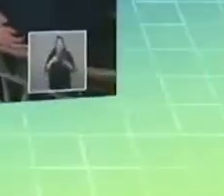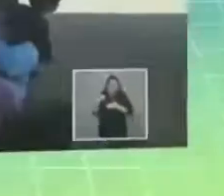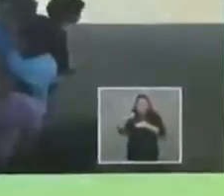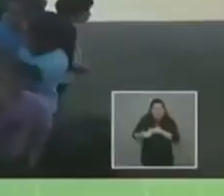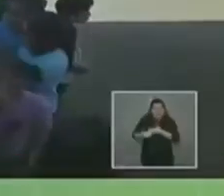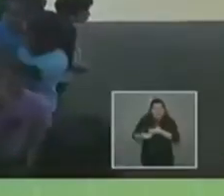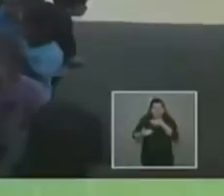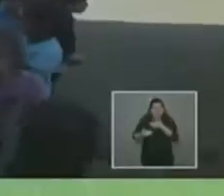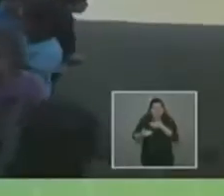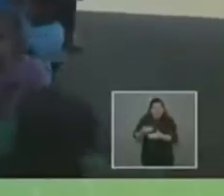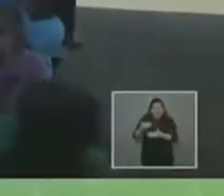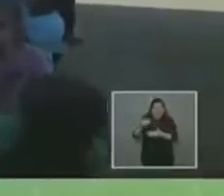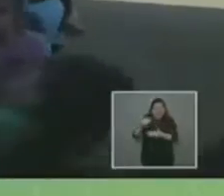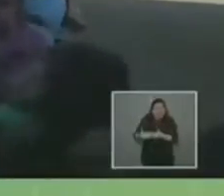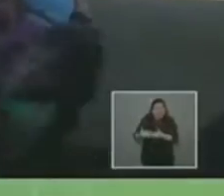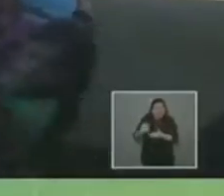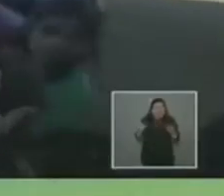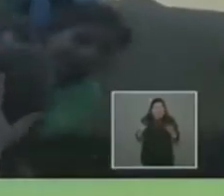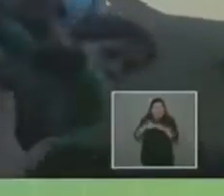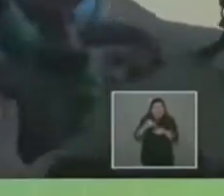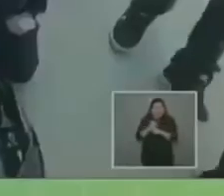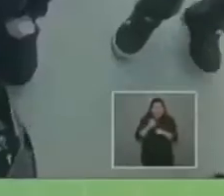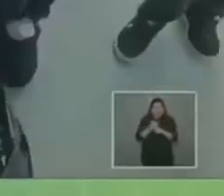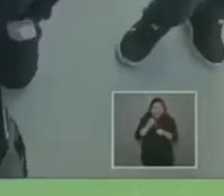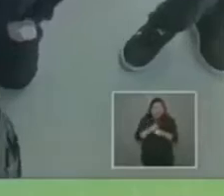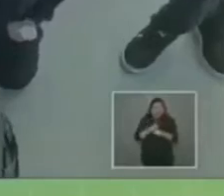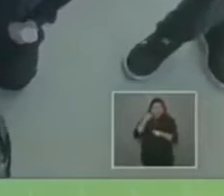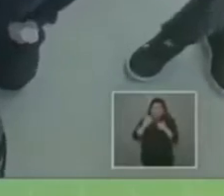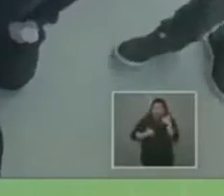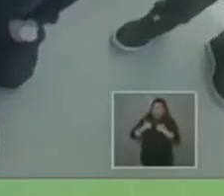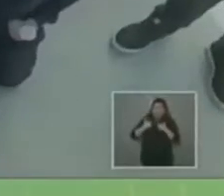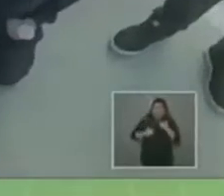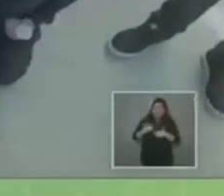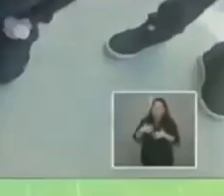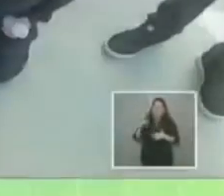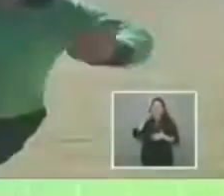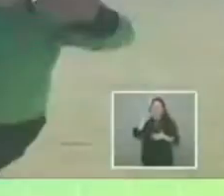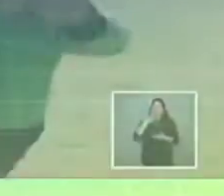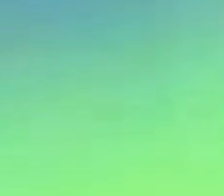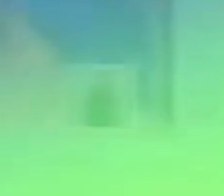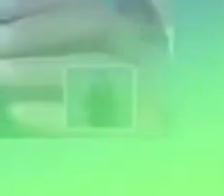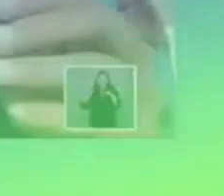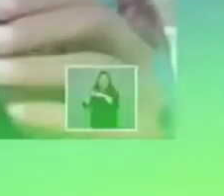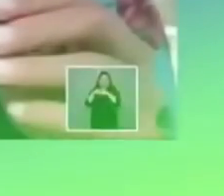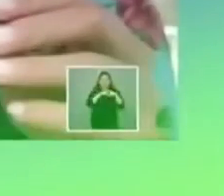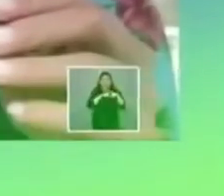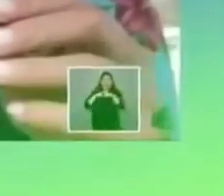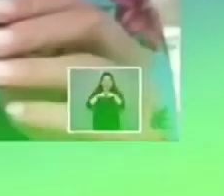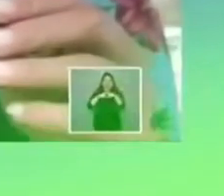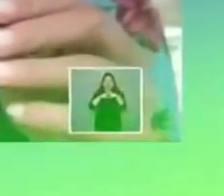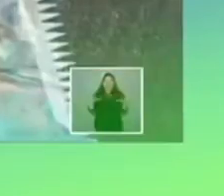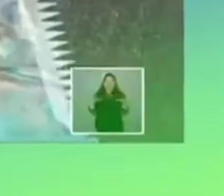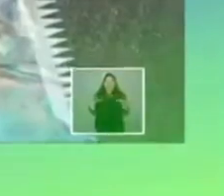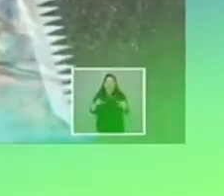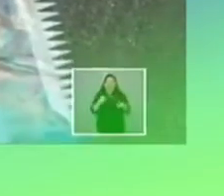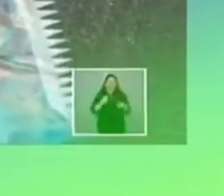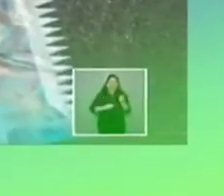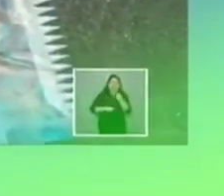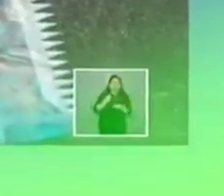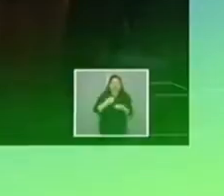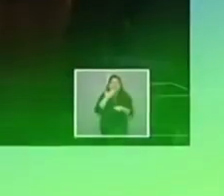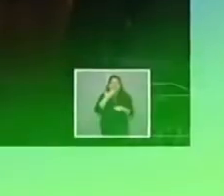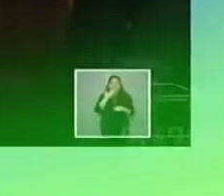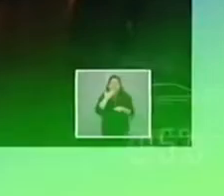desarrollando, tú lo dices, lo viviste en carne propia. Estuviste ahí en la calle viendo el trabajo de estos recicladores de base. ¿Cómo ha sido el